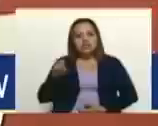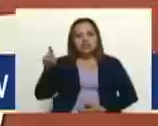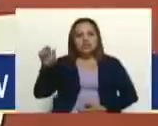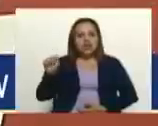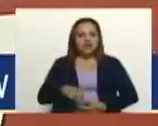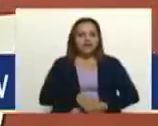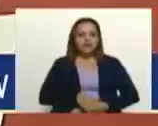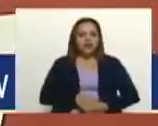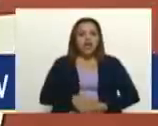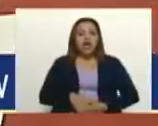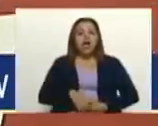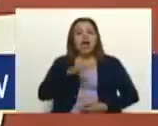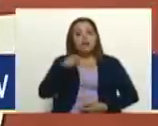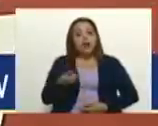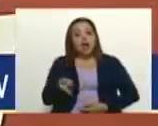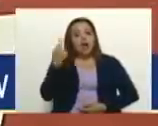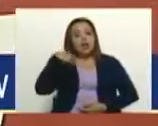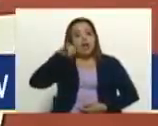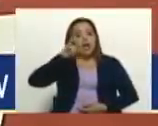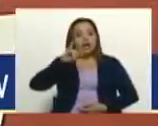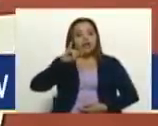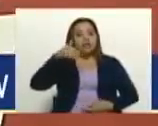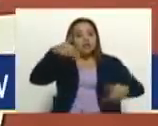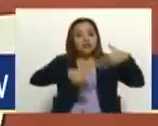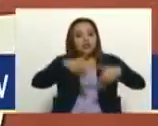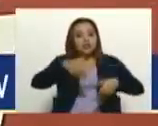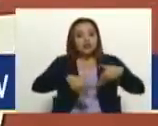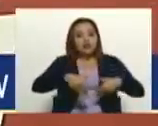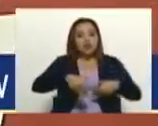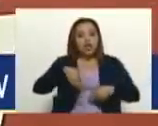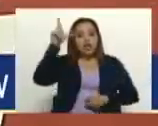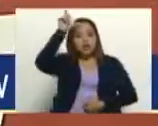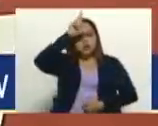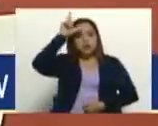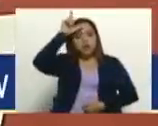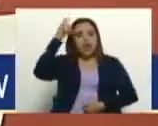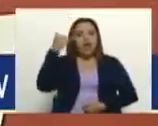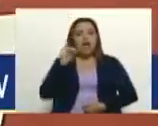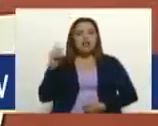ayer, van a segunda ronda, el pueblo